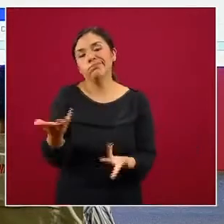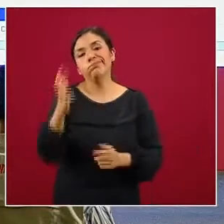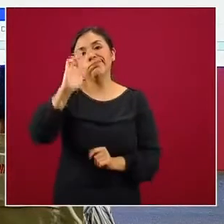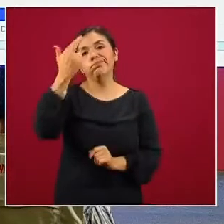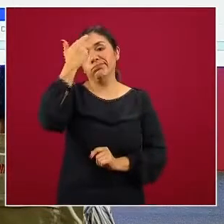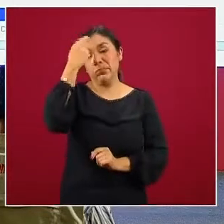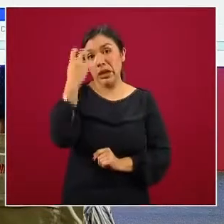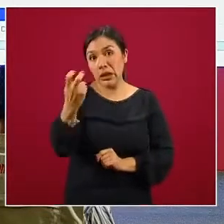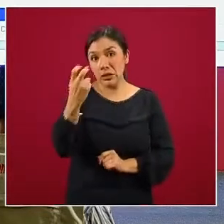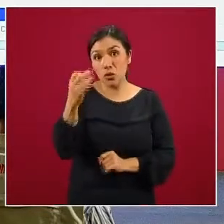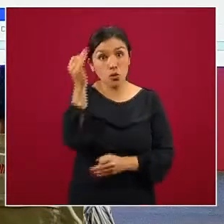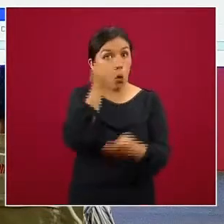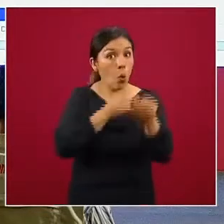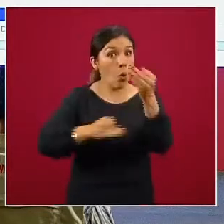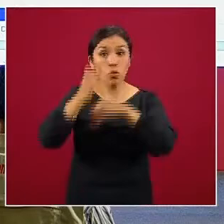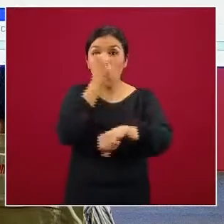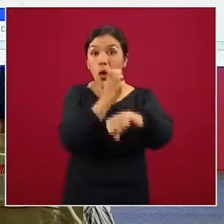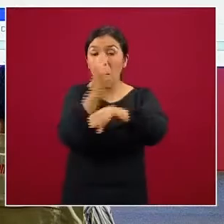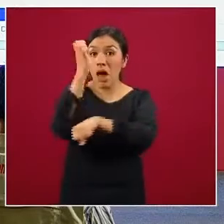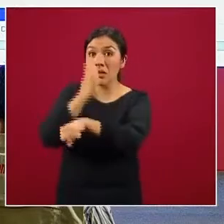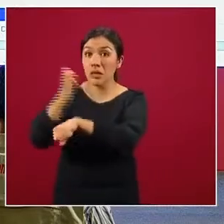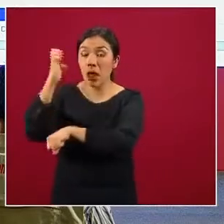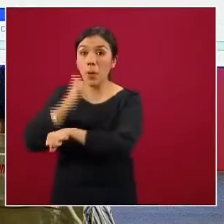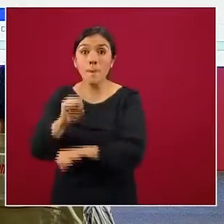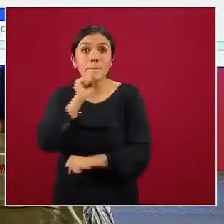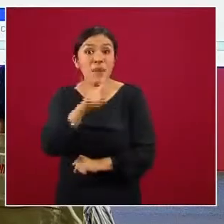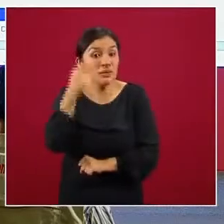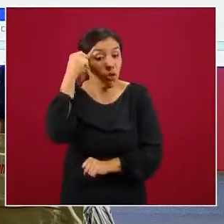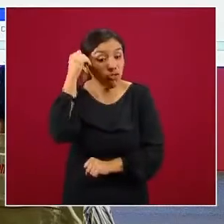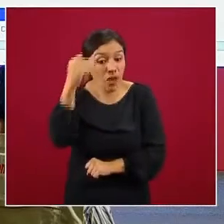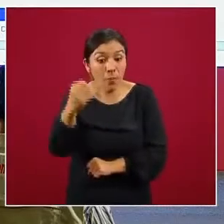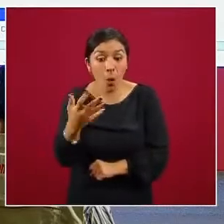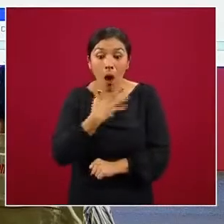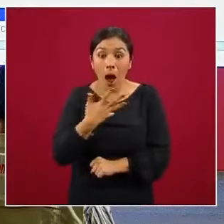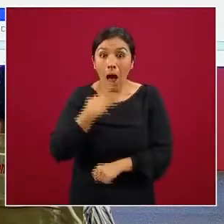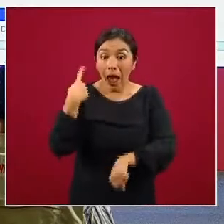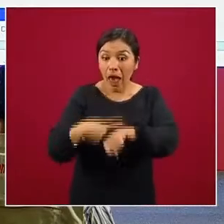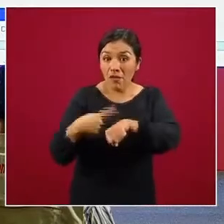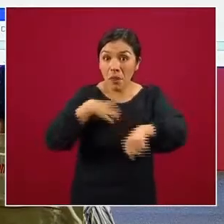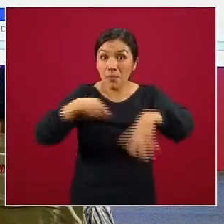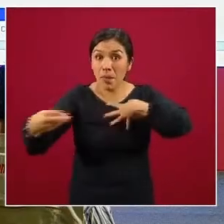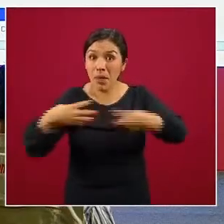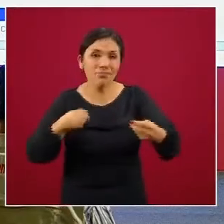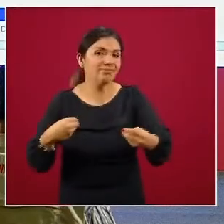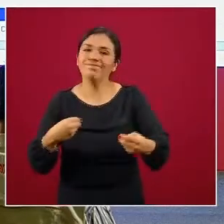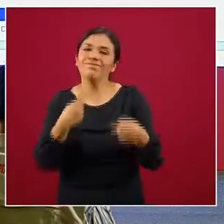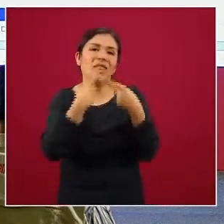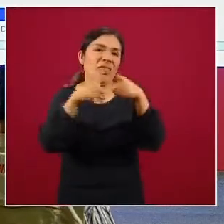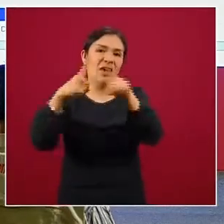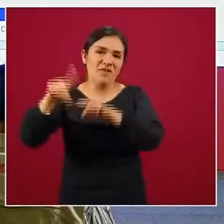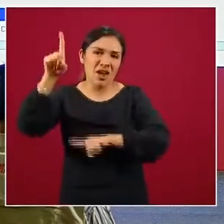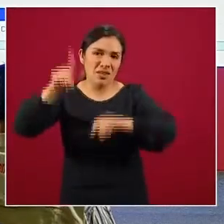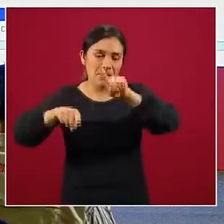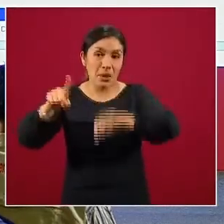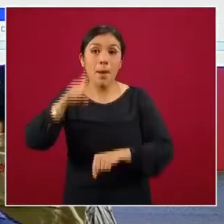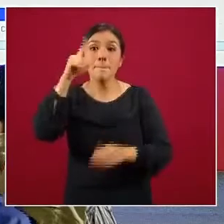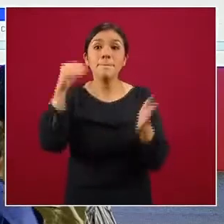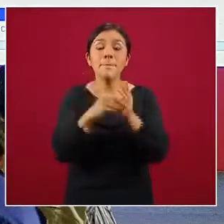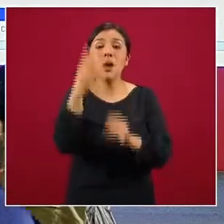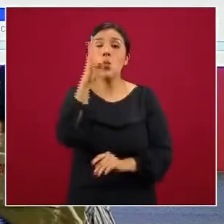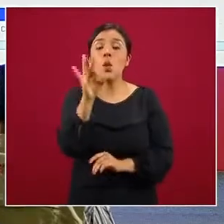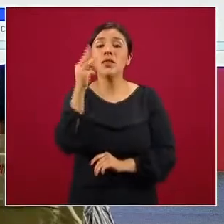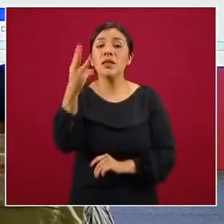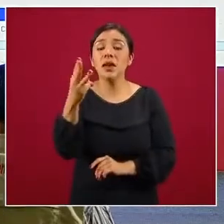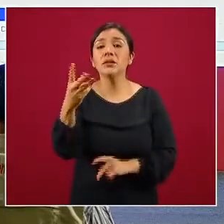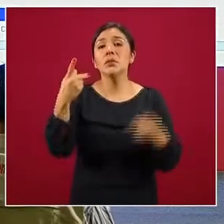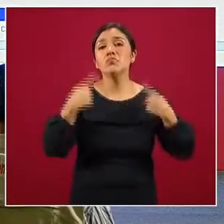recordamos que no todas las entidades federativas entraron al mismo tiempo al proceso epidémico. 1.043